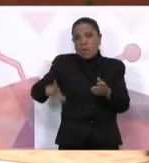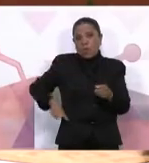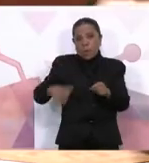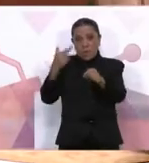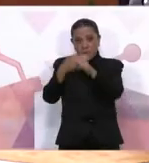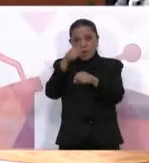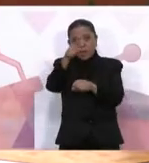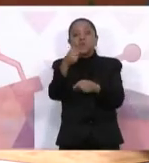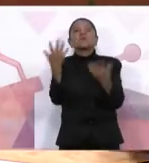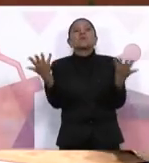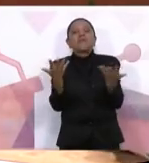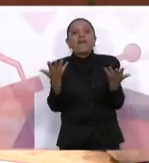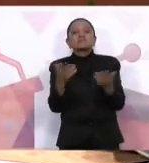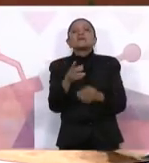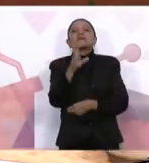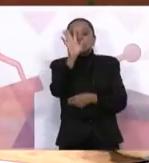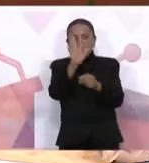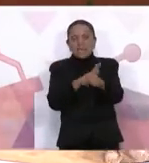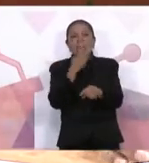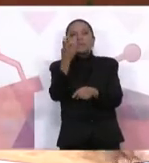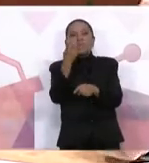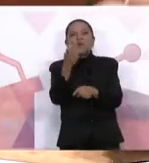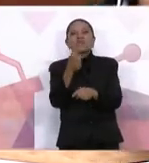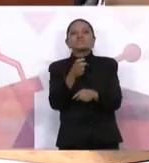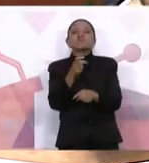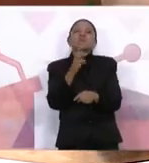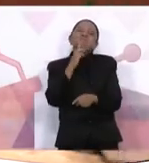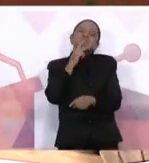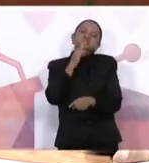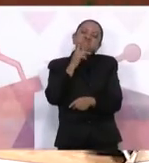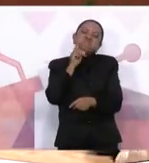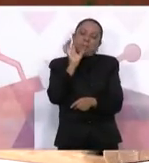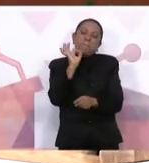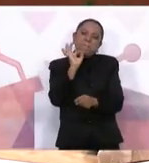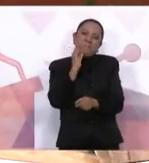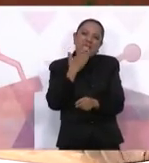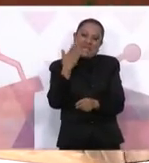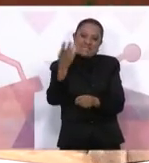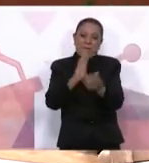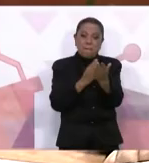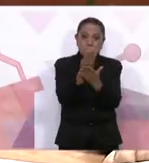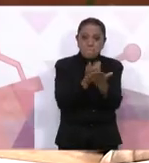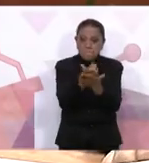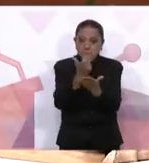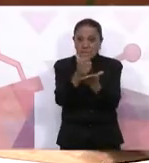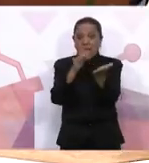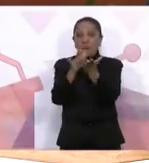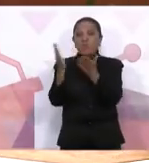se utilizó con fines electoreros este apoyo a los estudiantes